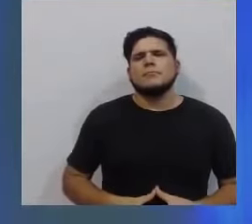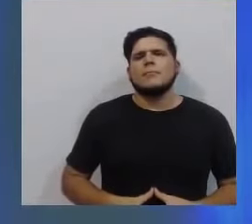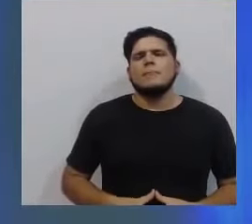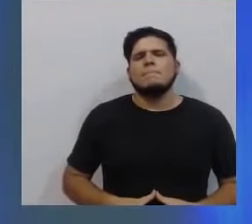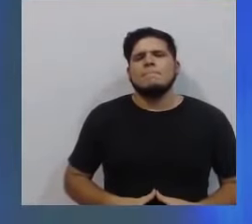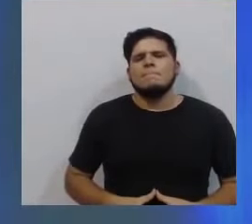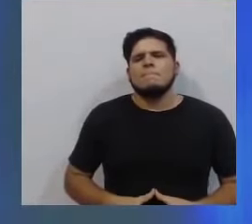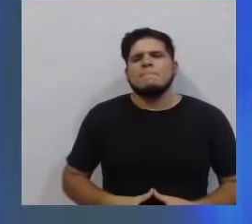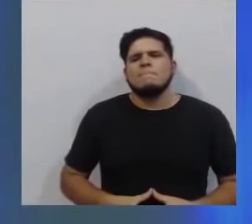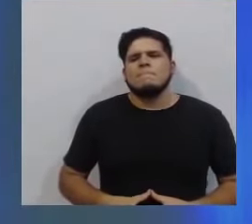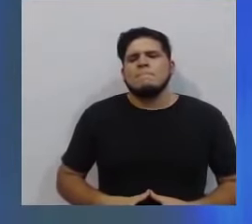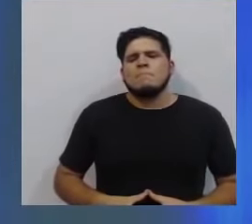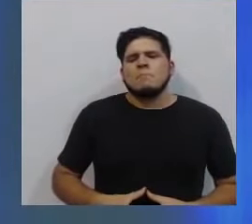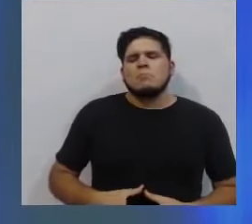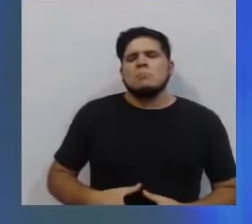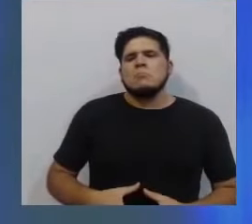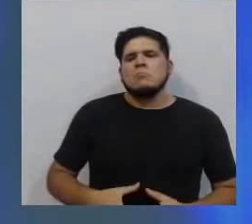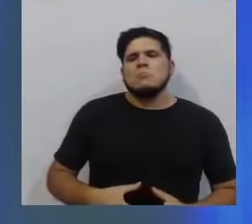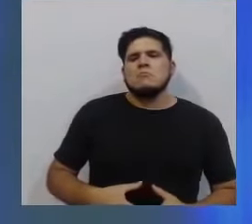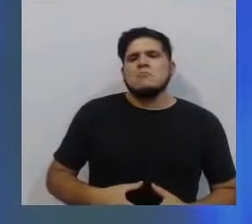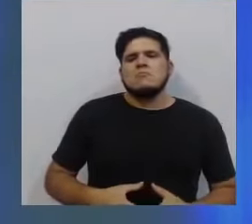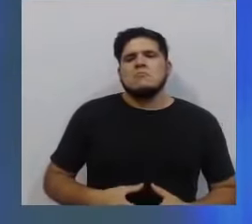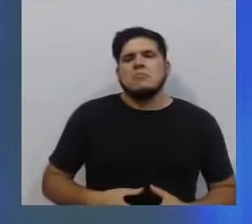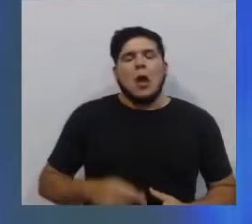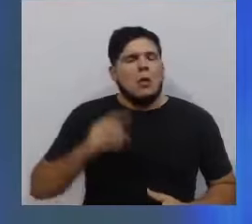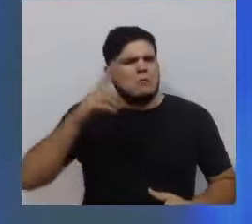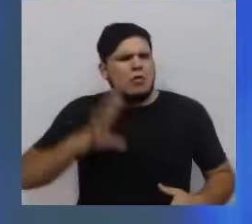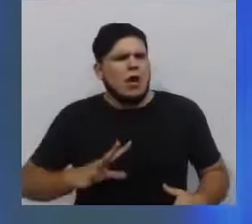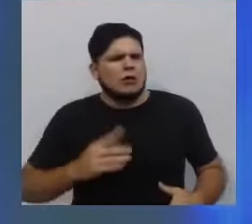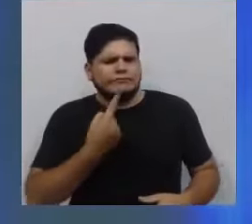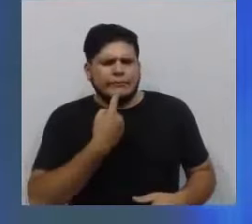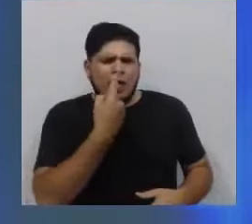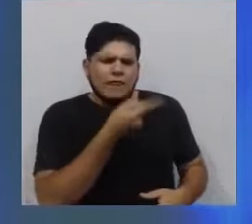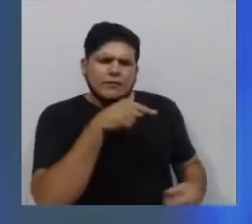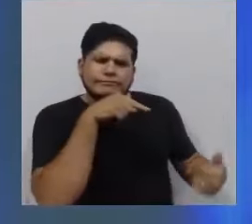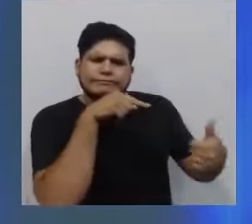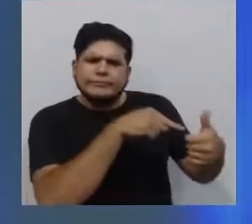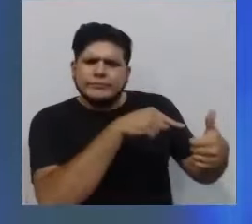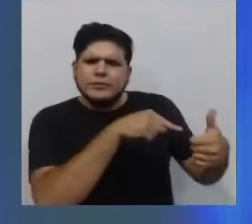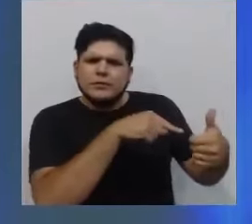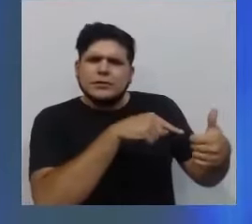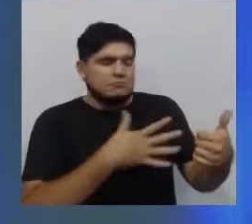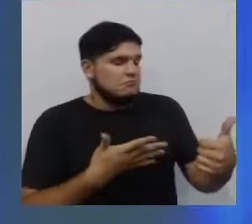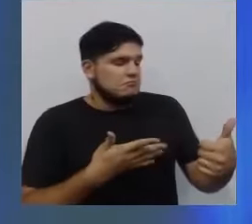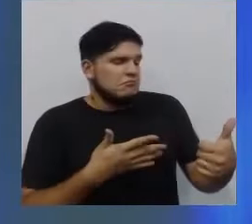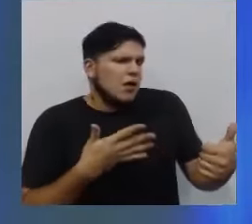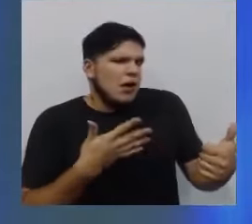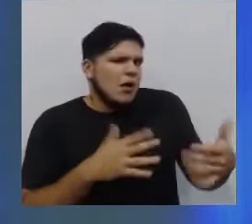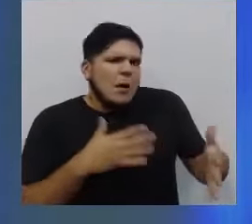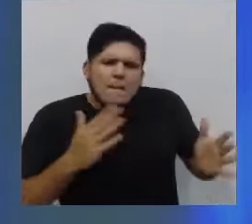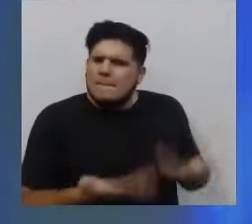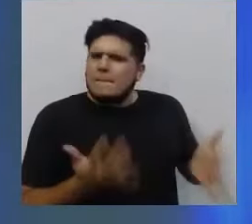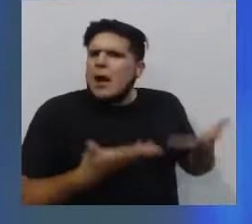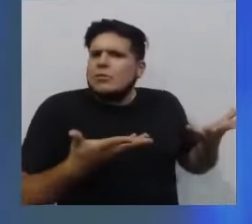imposible o se le está diciendo a él no hay nada imposible en el jordán cerrado el